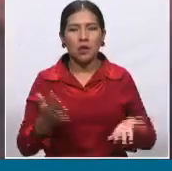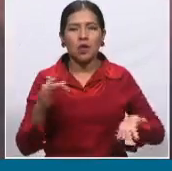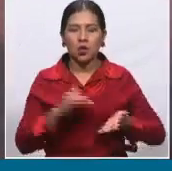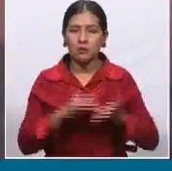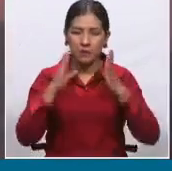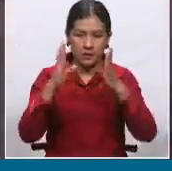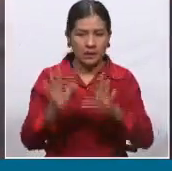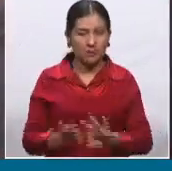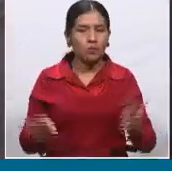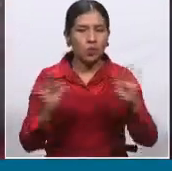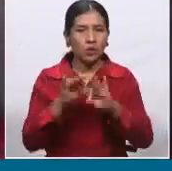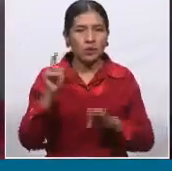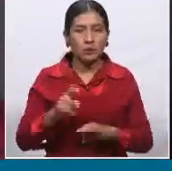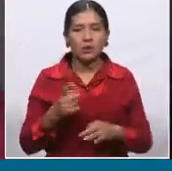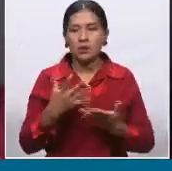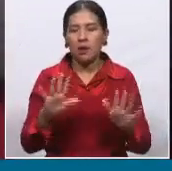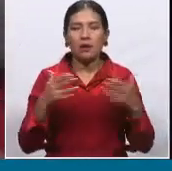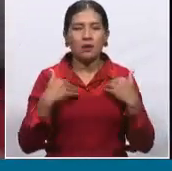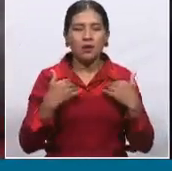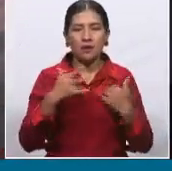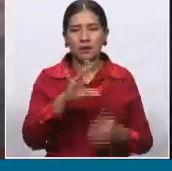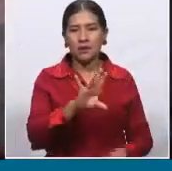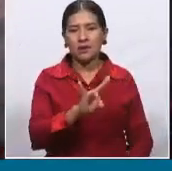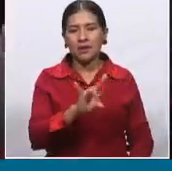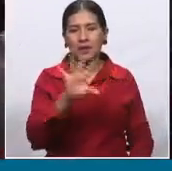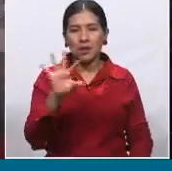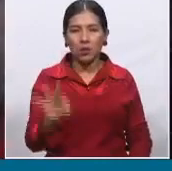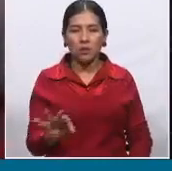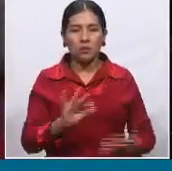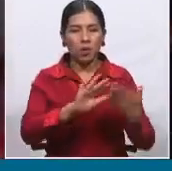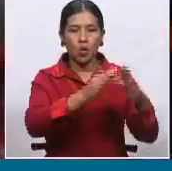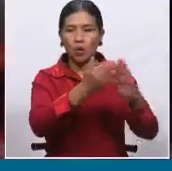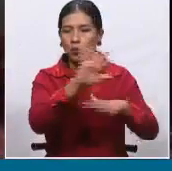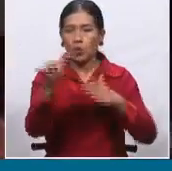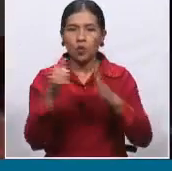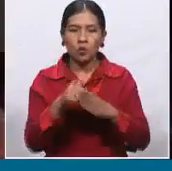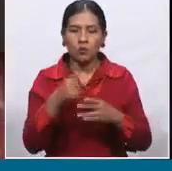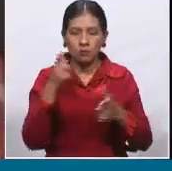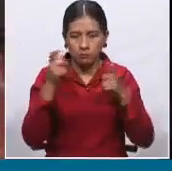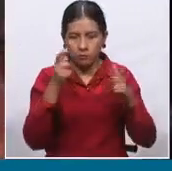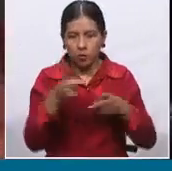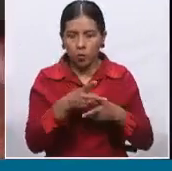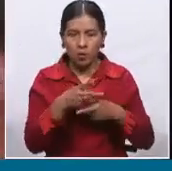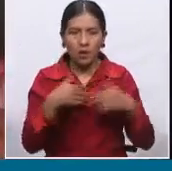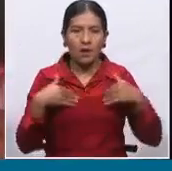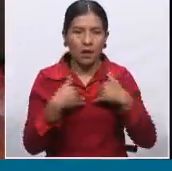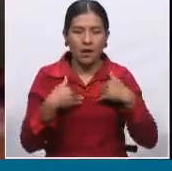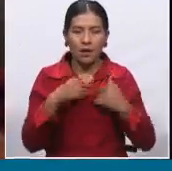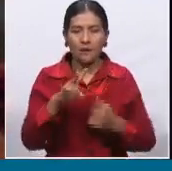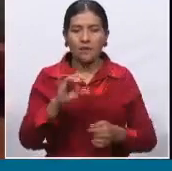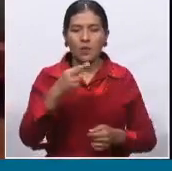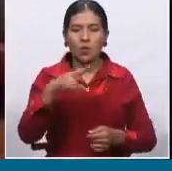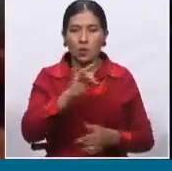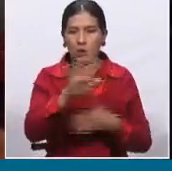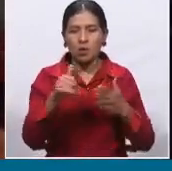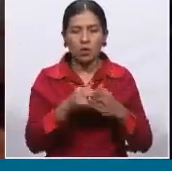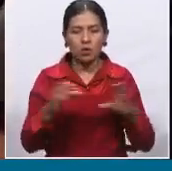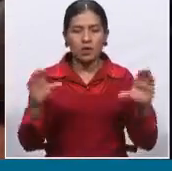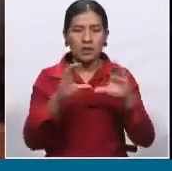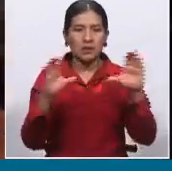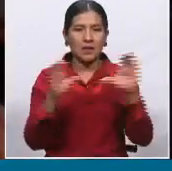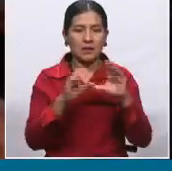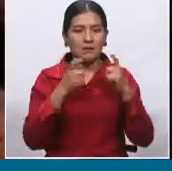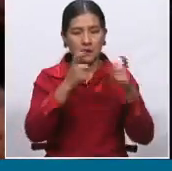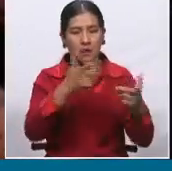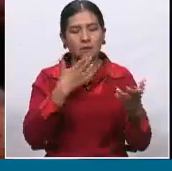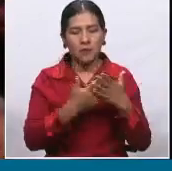hoy tenemos 79 comunidades manejadoras de vicuña debidamente certificadas desde el Ministerio de Medio